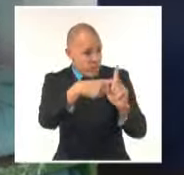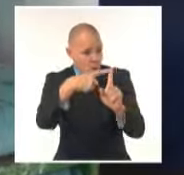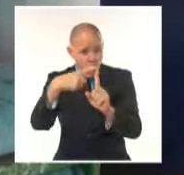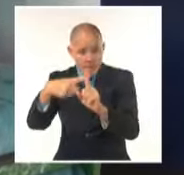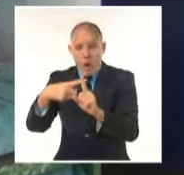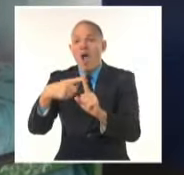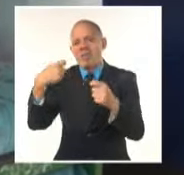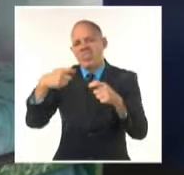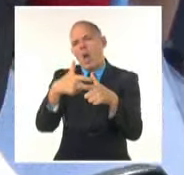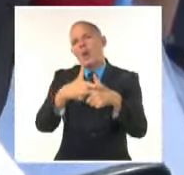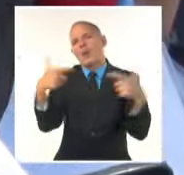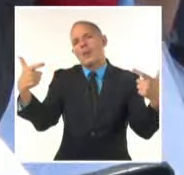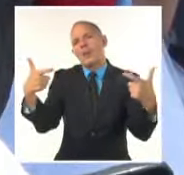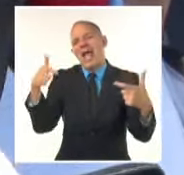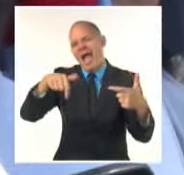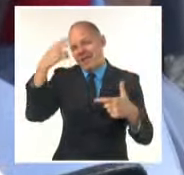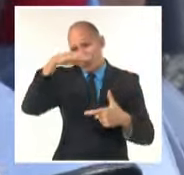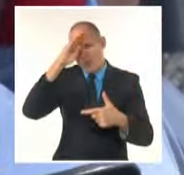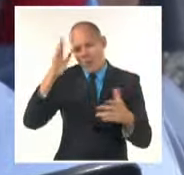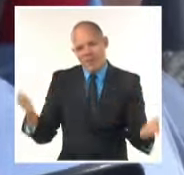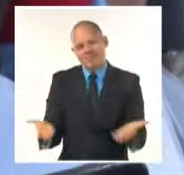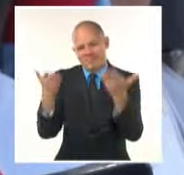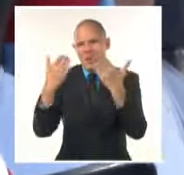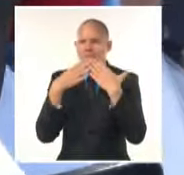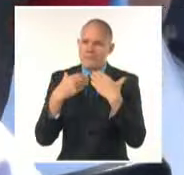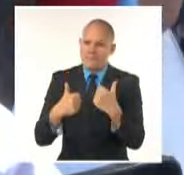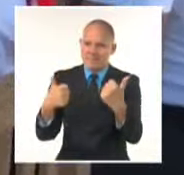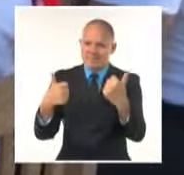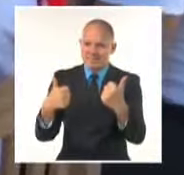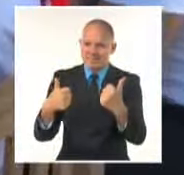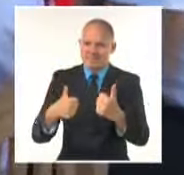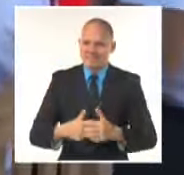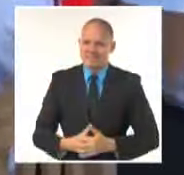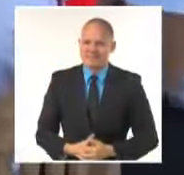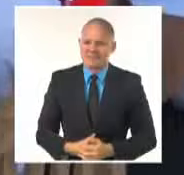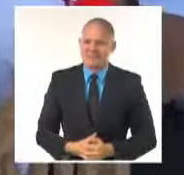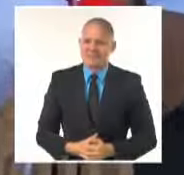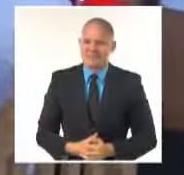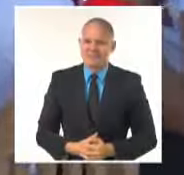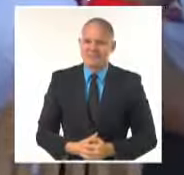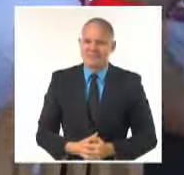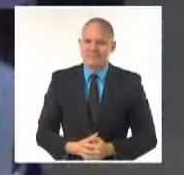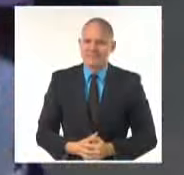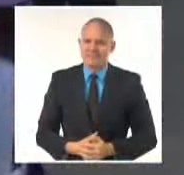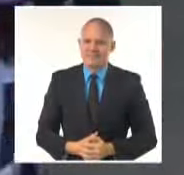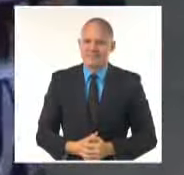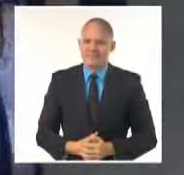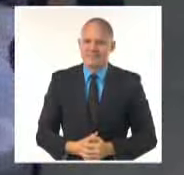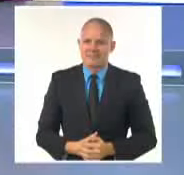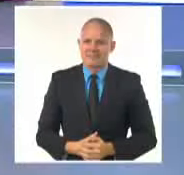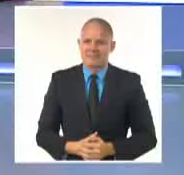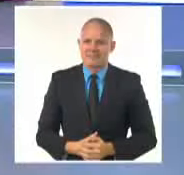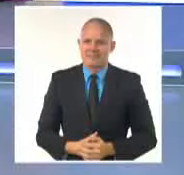día un país mejor. Desde Mayarí, Holguín, William Rodríguez Fernández, Canal Cubano de Noticias.